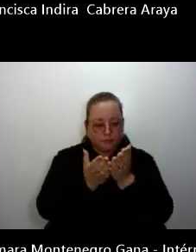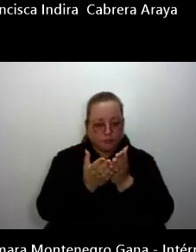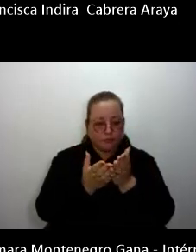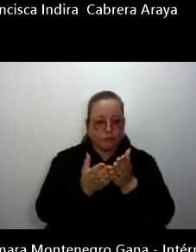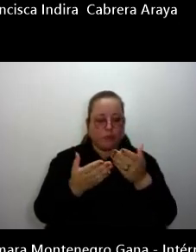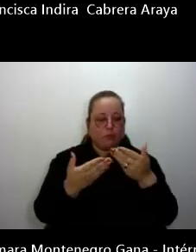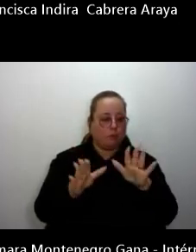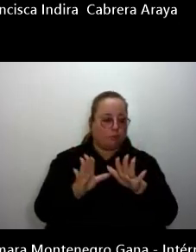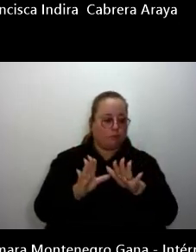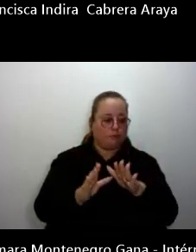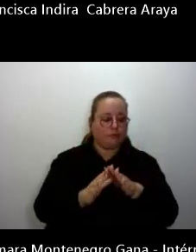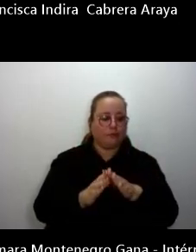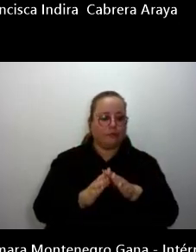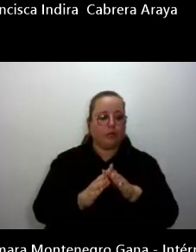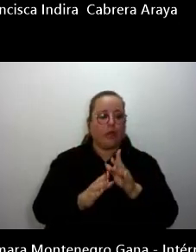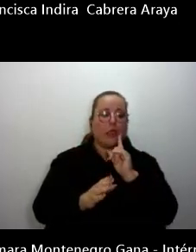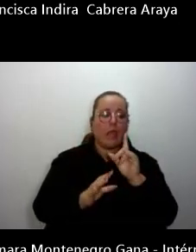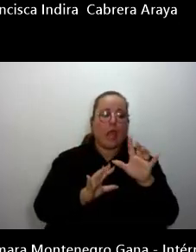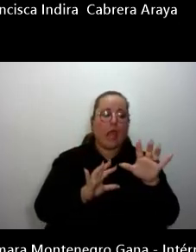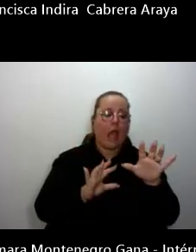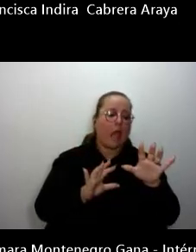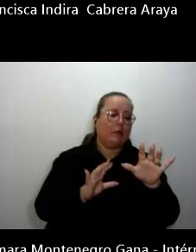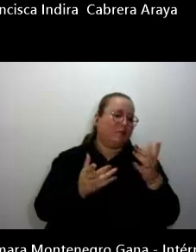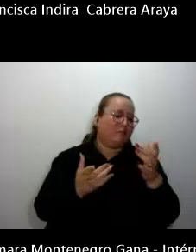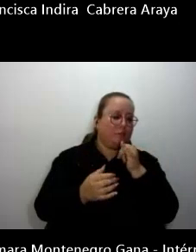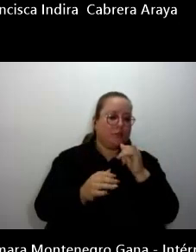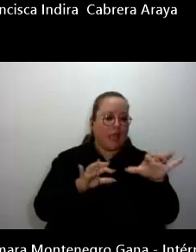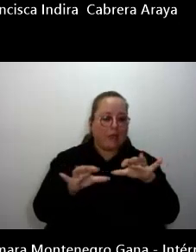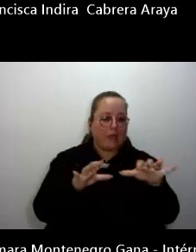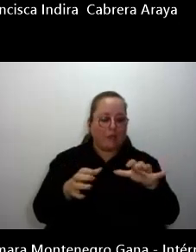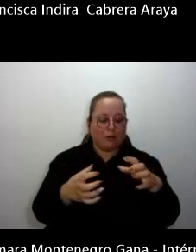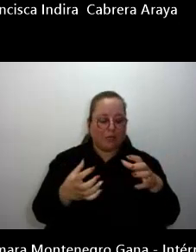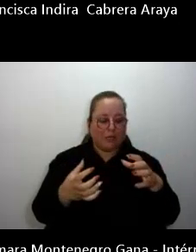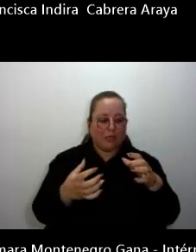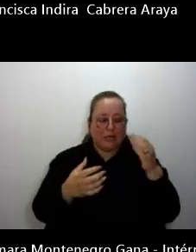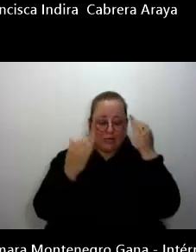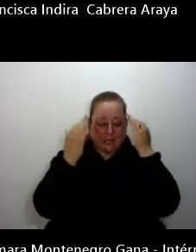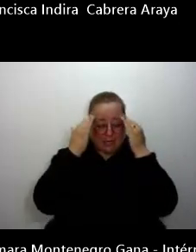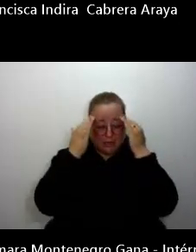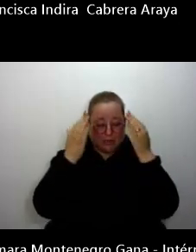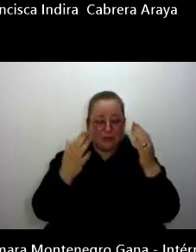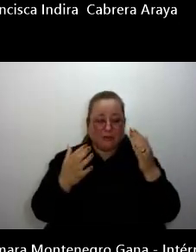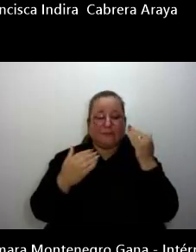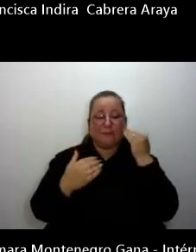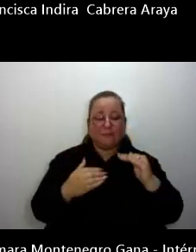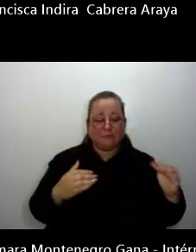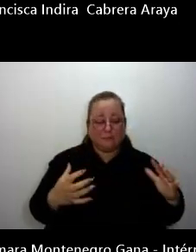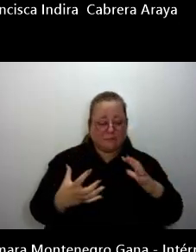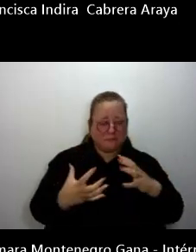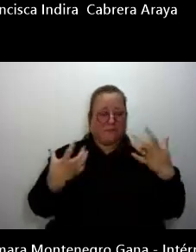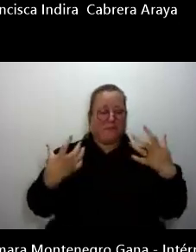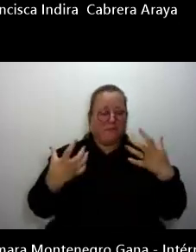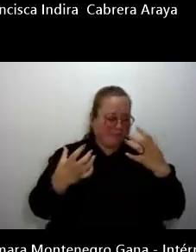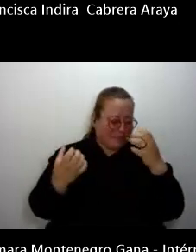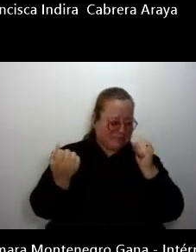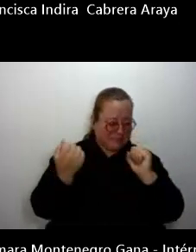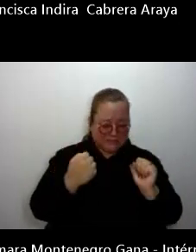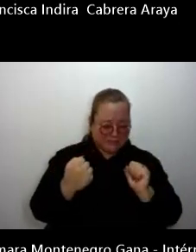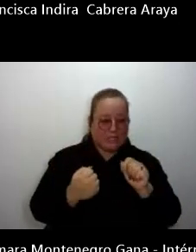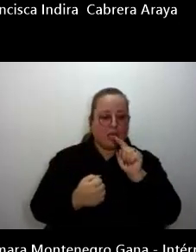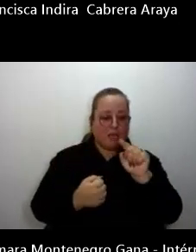se genere o se tenga que activar, ¿verdad?, el protocolo de regulación emocional y conductual, puesto que son quienes conocen a